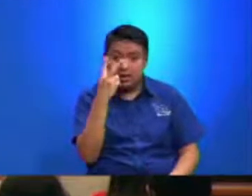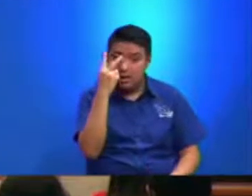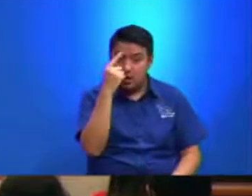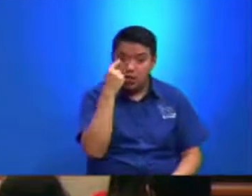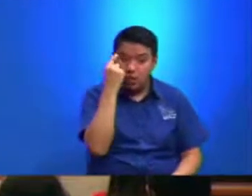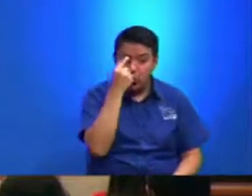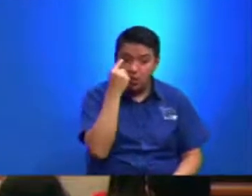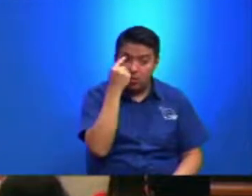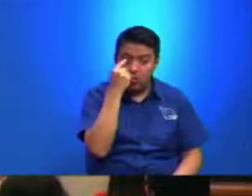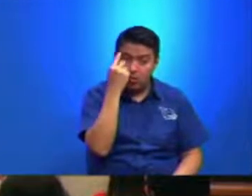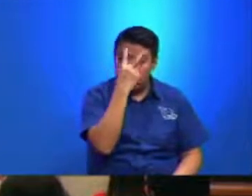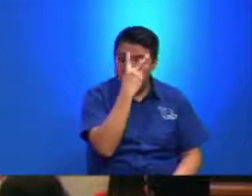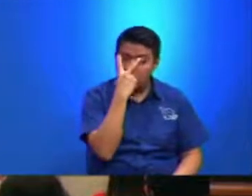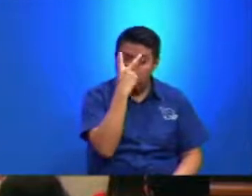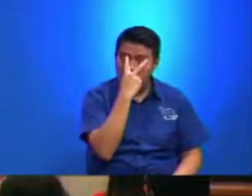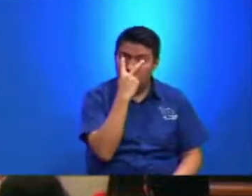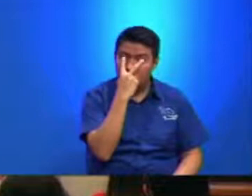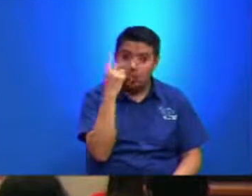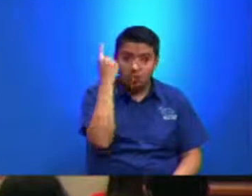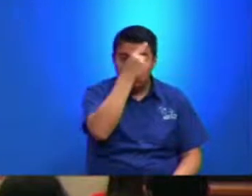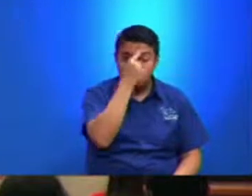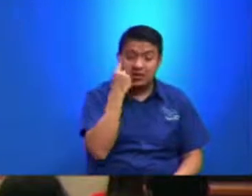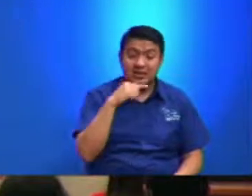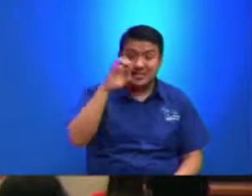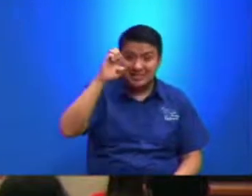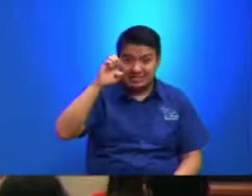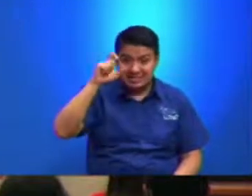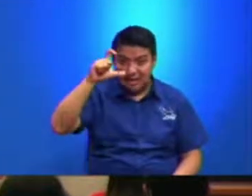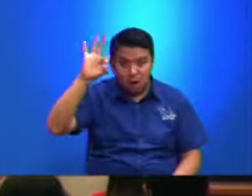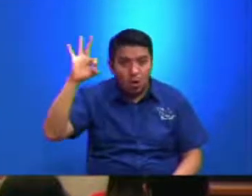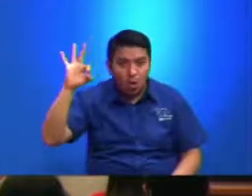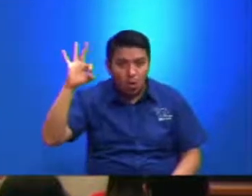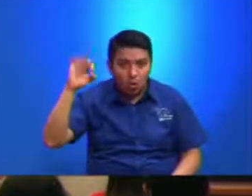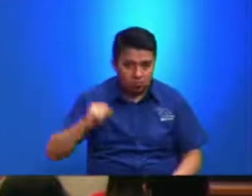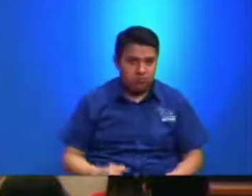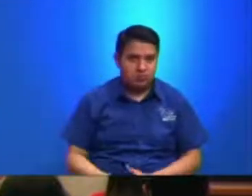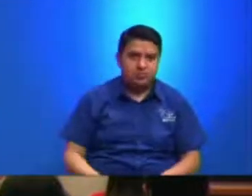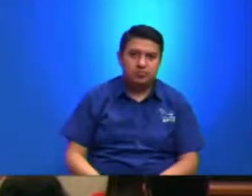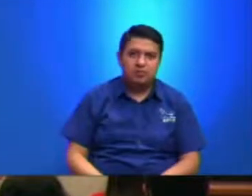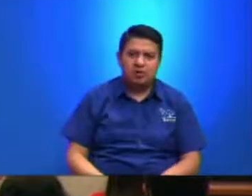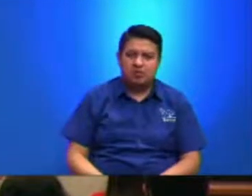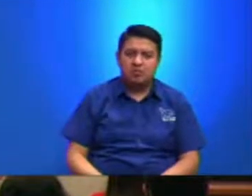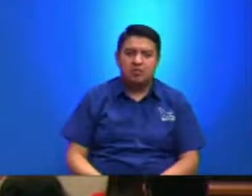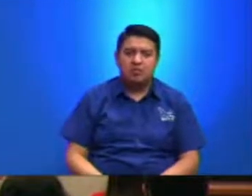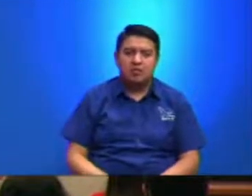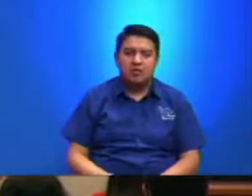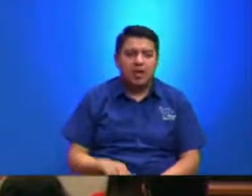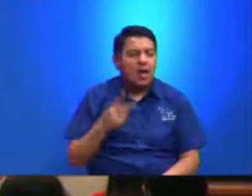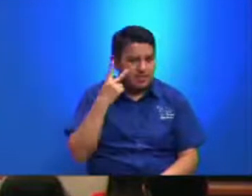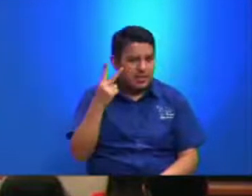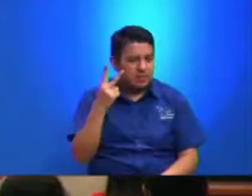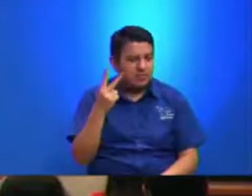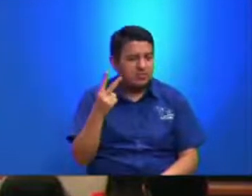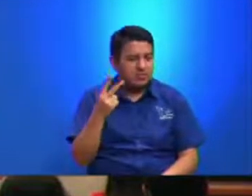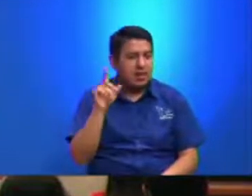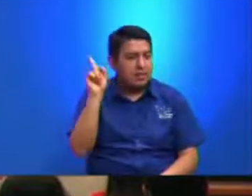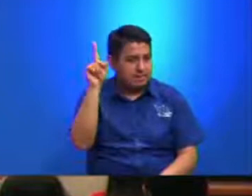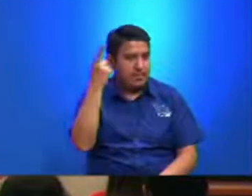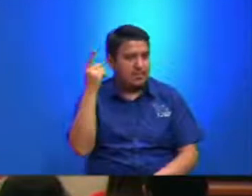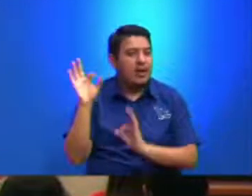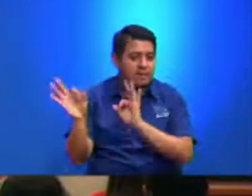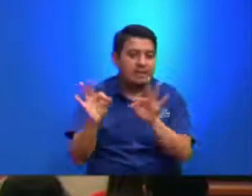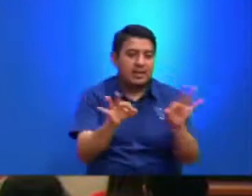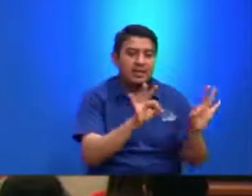eso ya leímos Job capítulo 11, verso 20, en la Félix Torres Amat, en donde